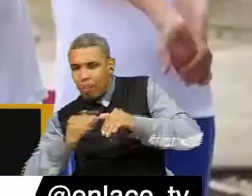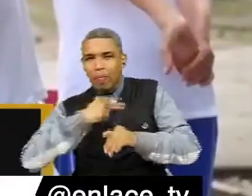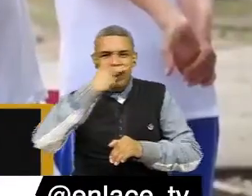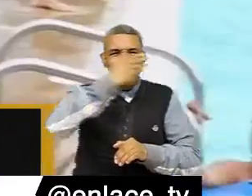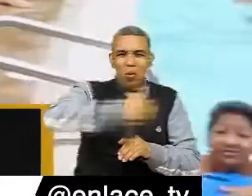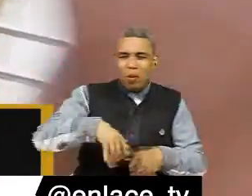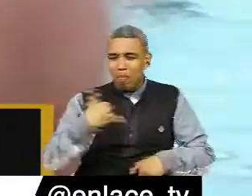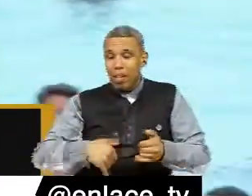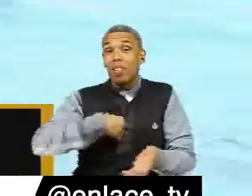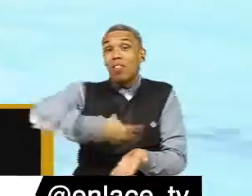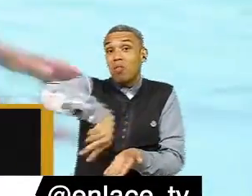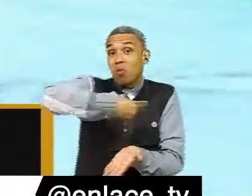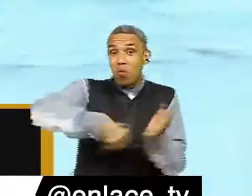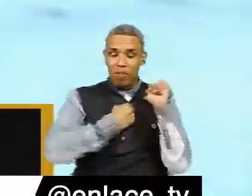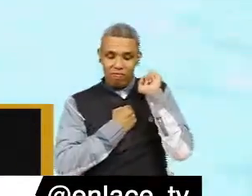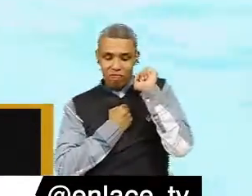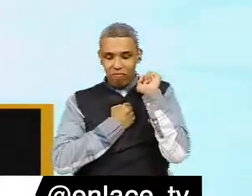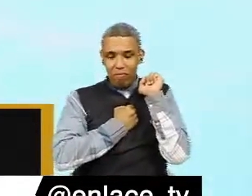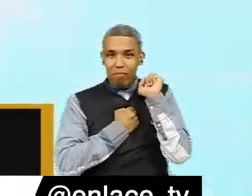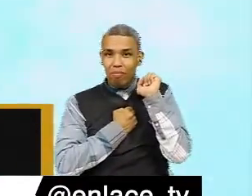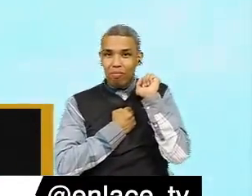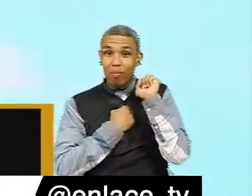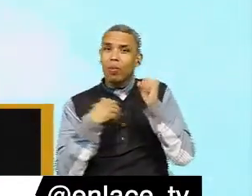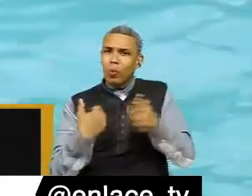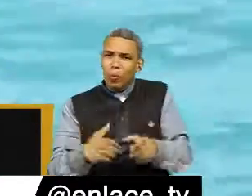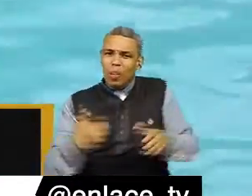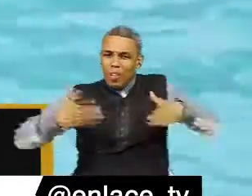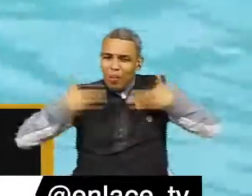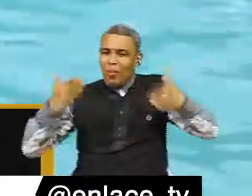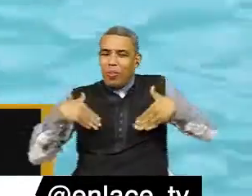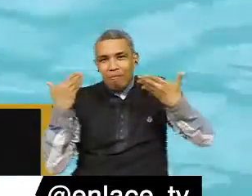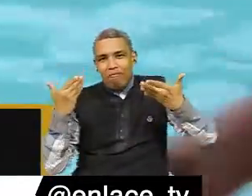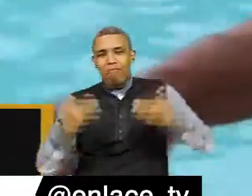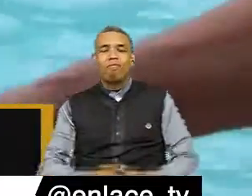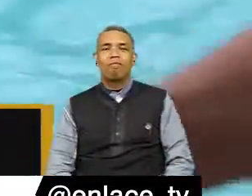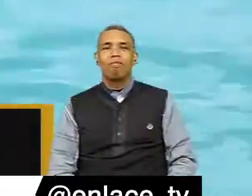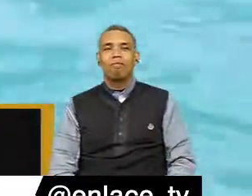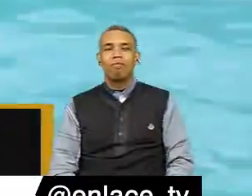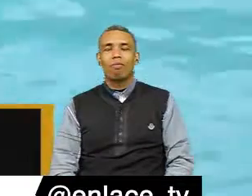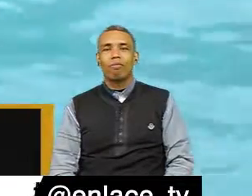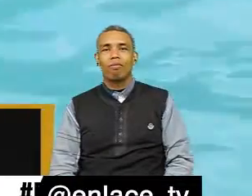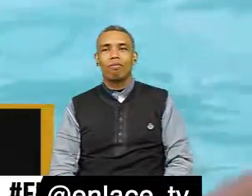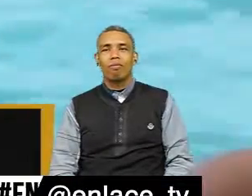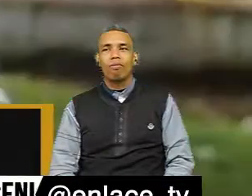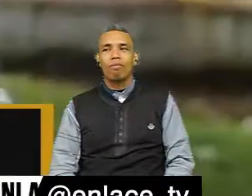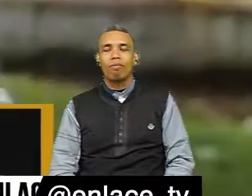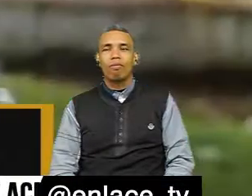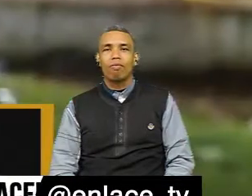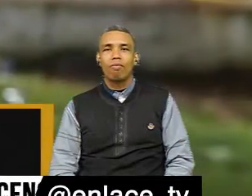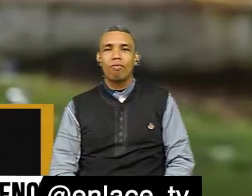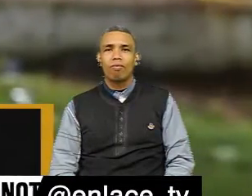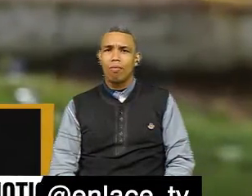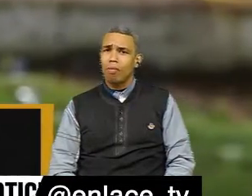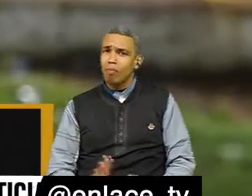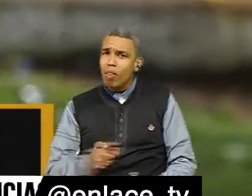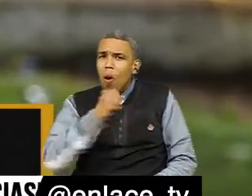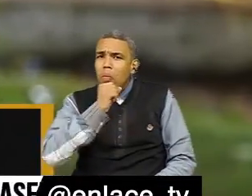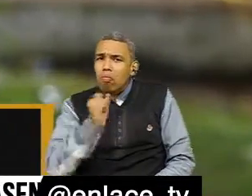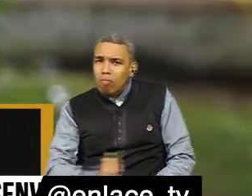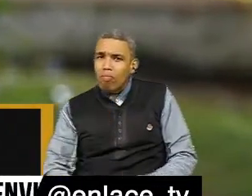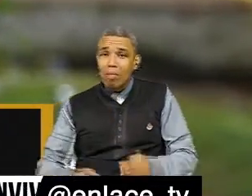y baile hicieron parte de una entretenida tarde de sano esparcimiento. Es una salida pedagógica que incluye un